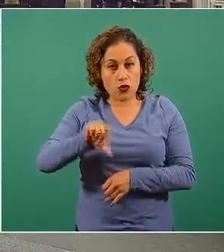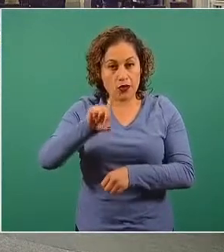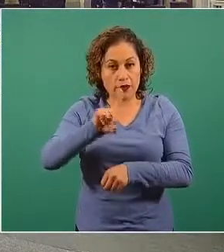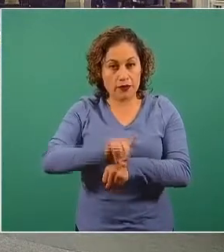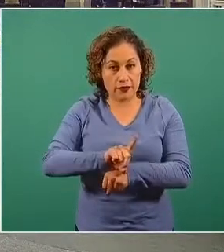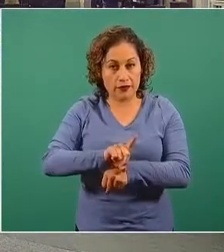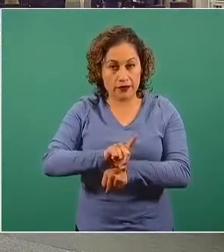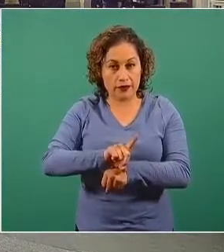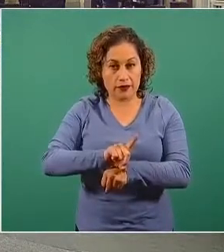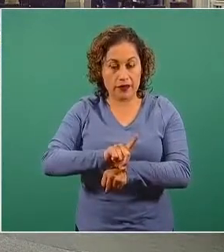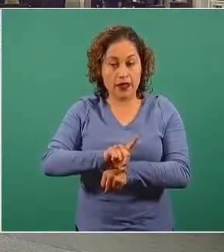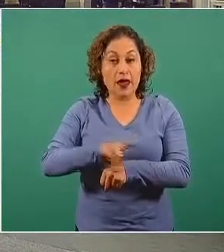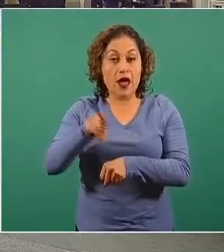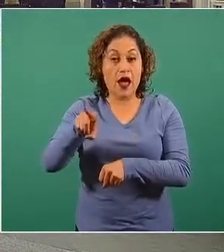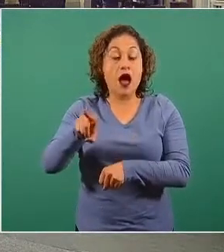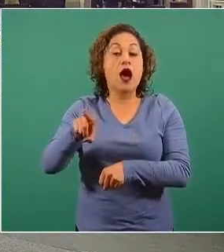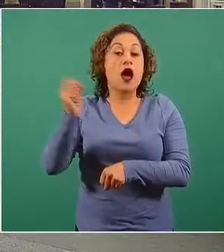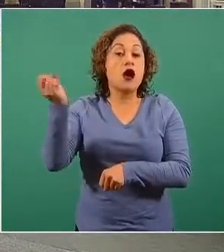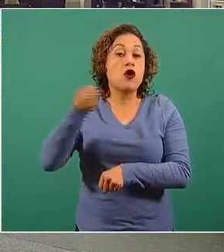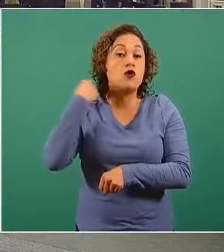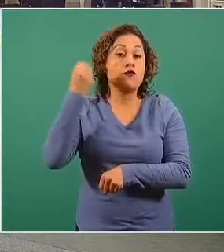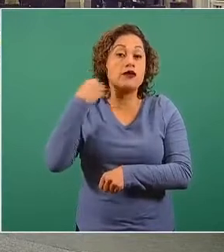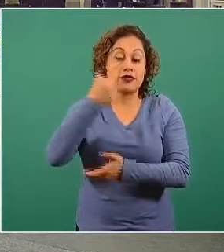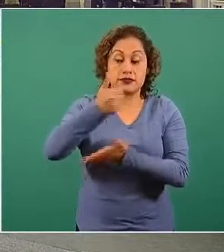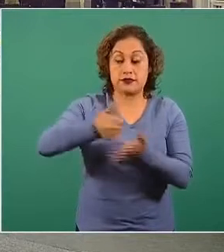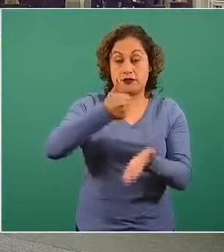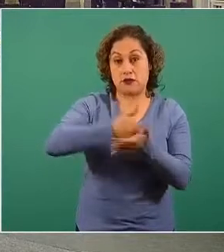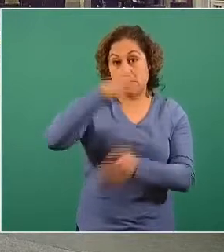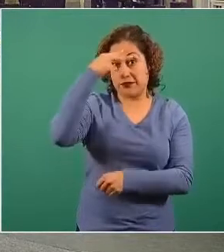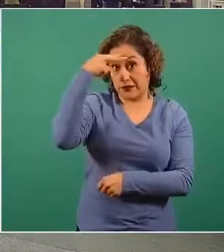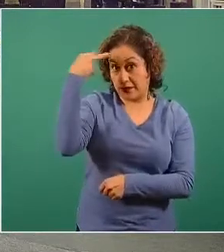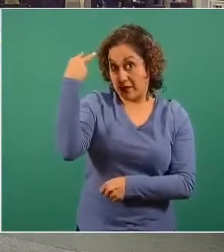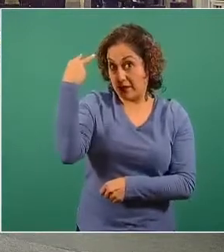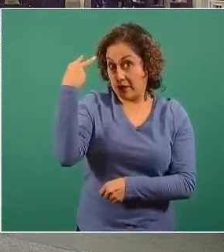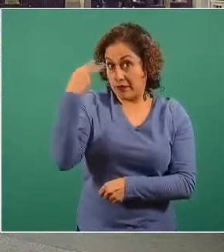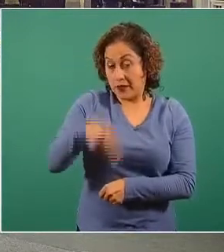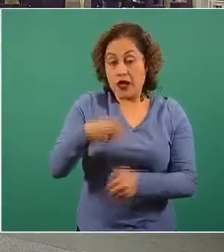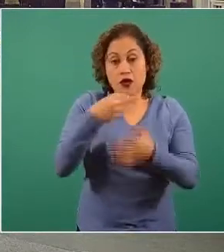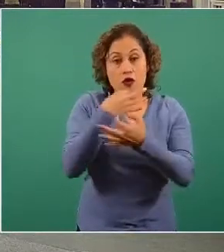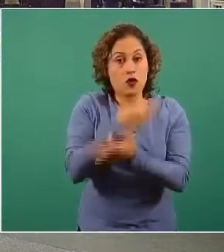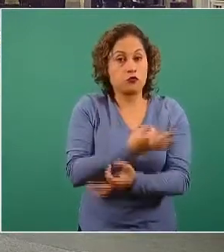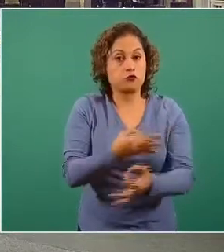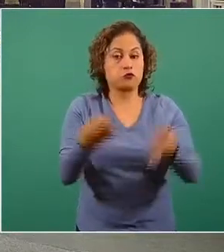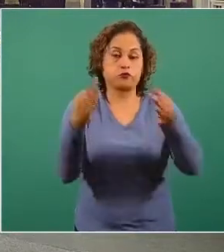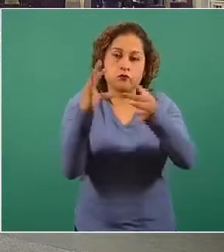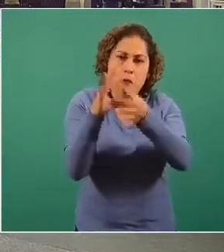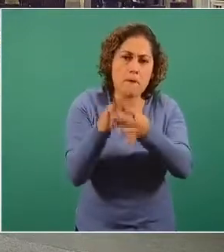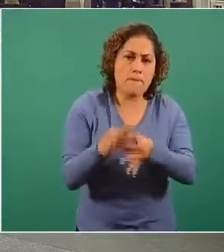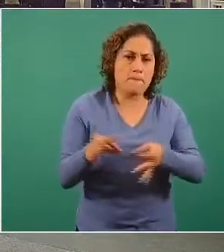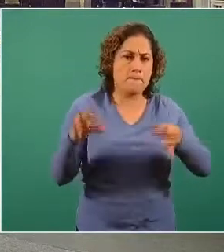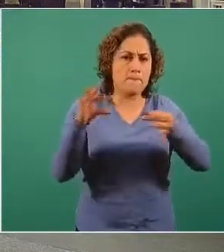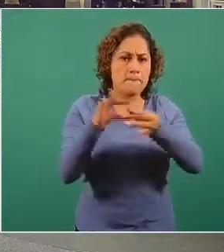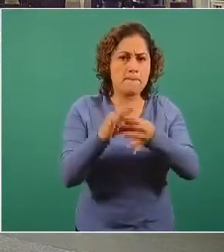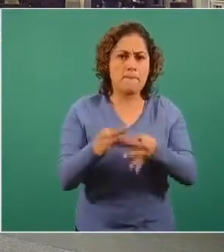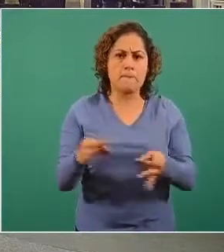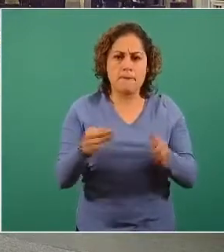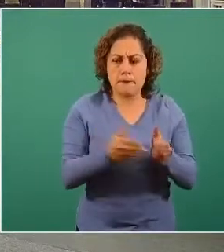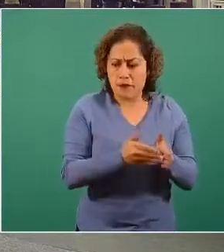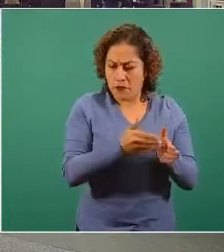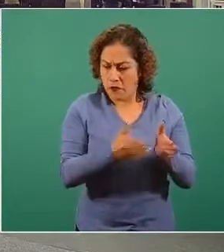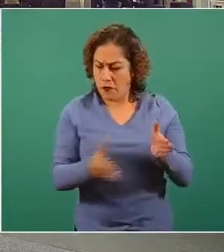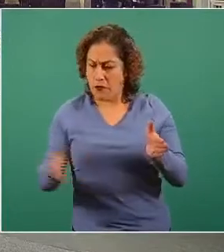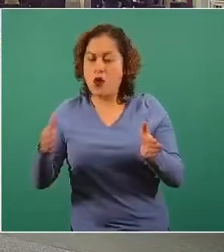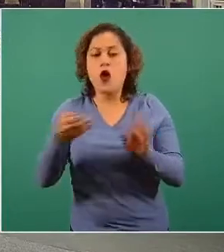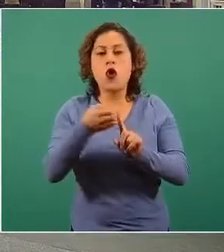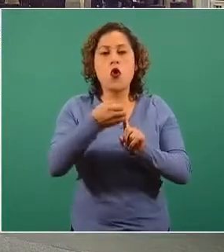la Ciudad de México se presentó como una muy amplia explicación de cómo serán los siguientes